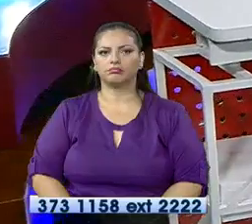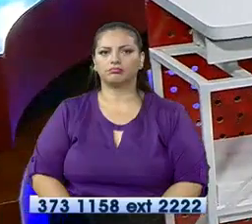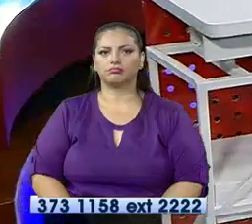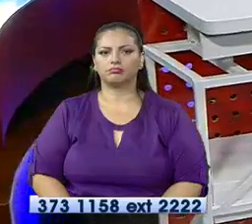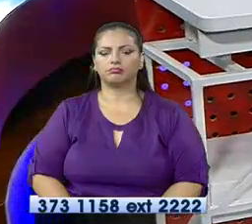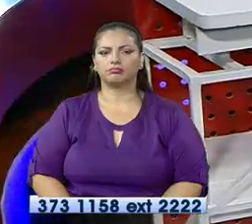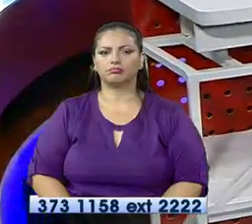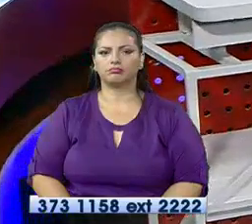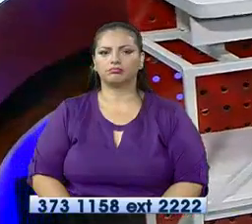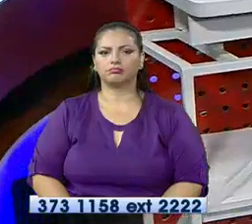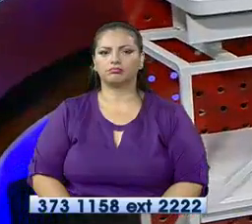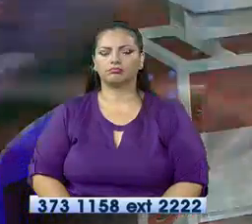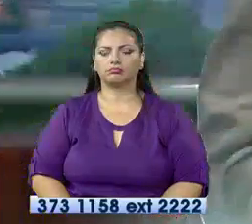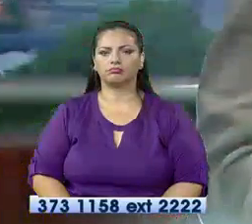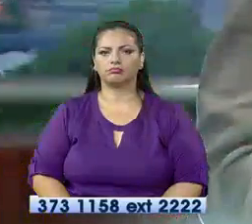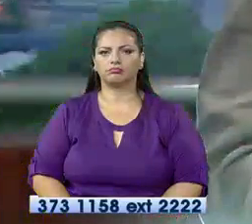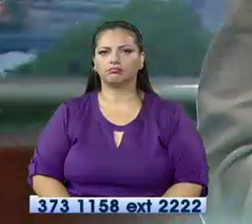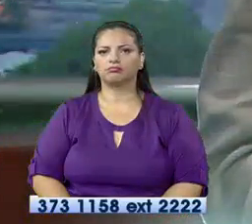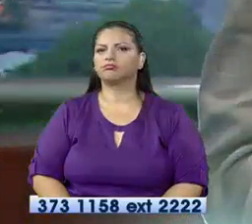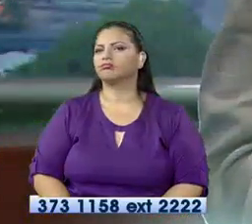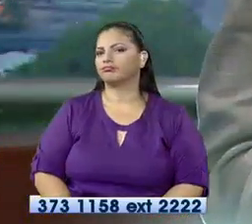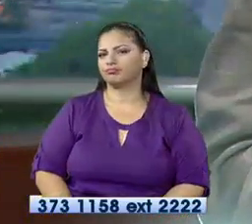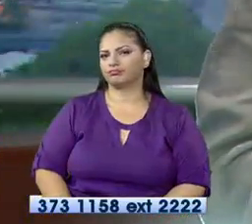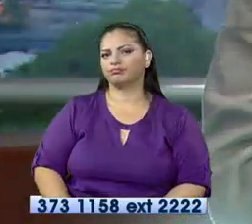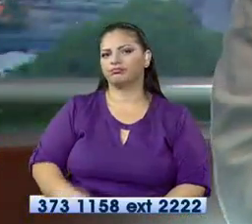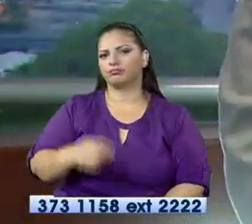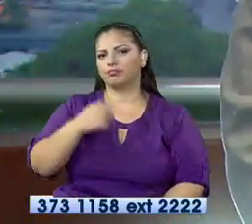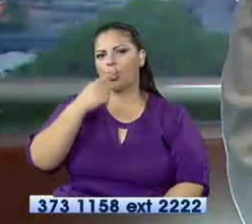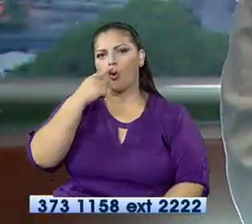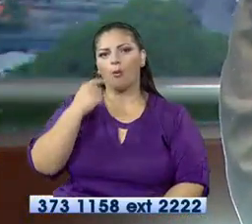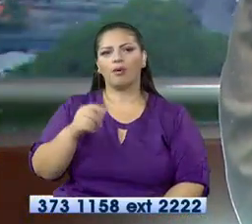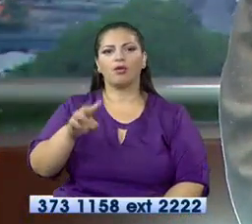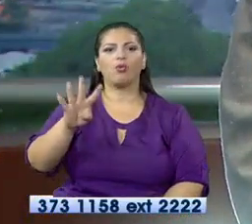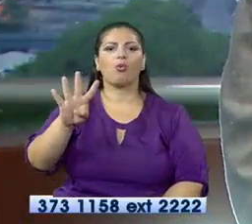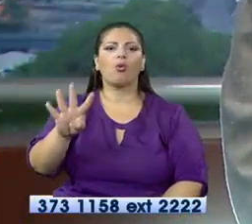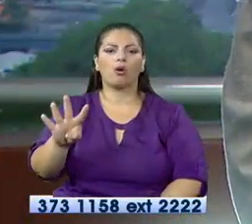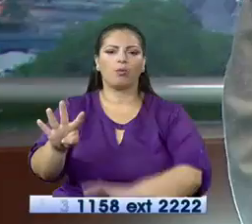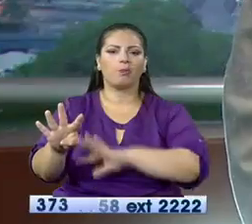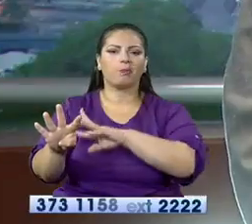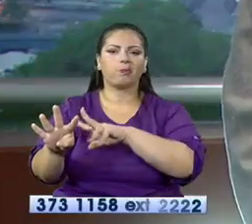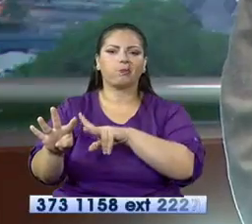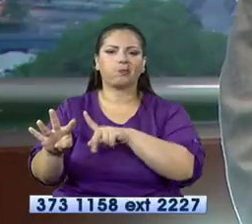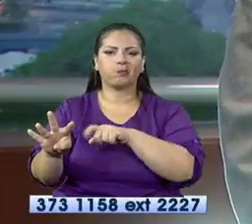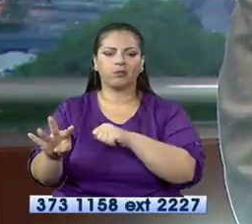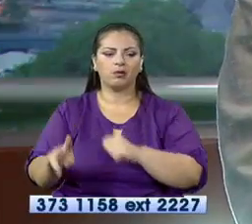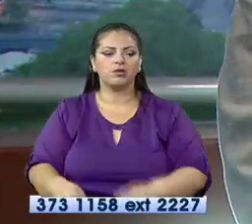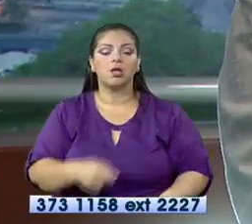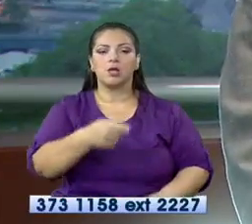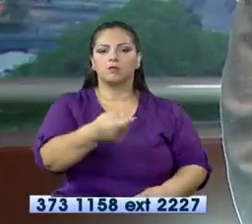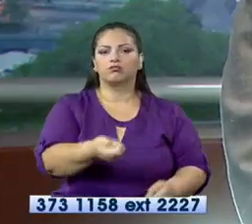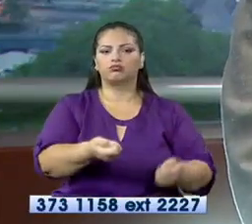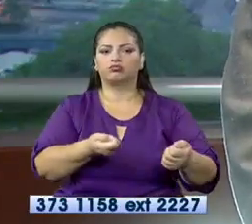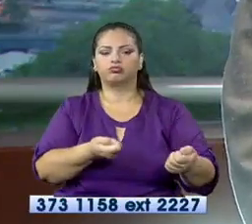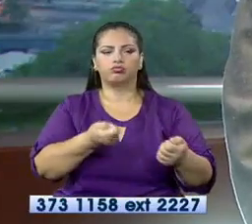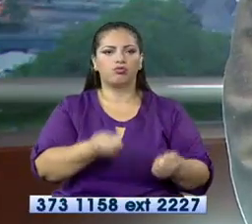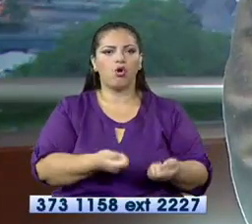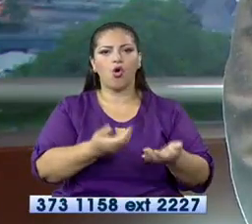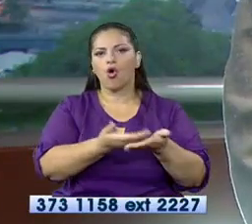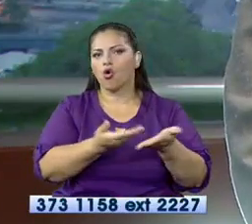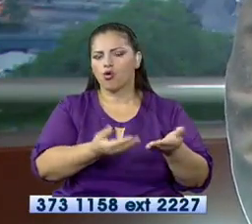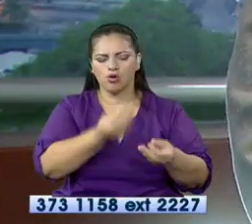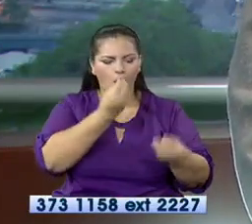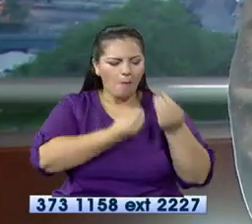Cuatro sujetos fueron detenidos acusados de robar a un cobrador de un carro repartidor de productos alimenticios. Sucedió al suroeste de